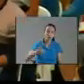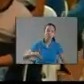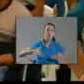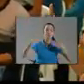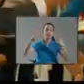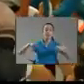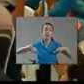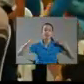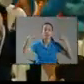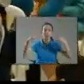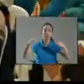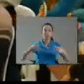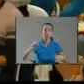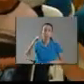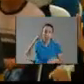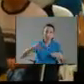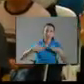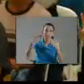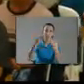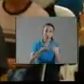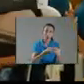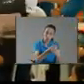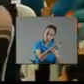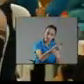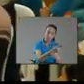según el proyecto de Dios.